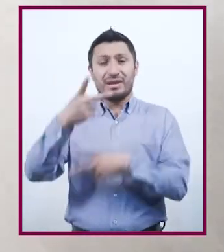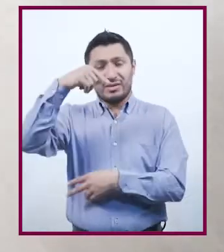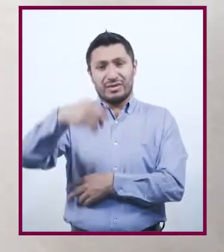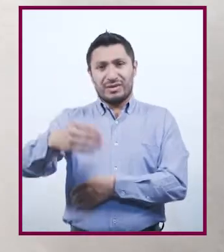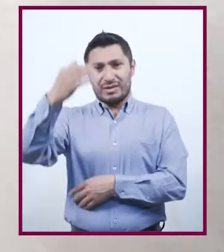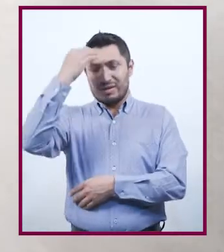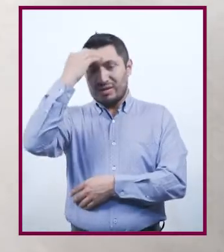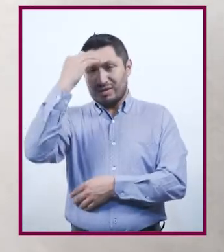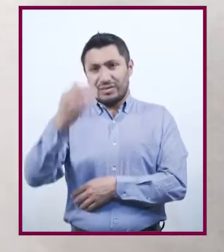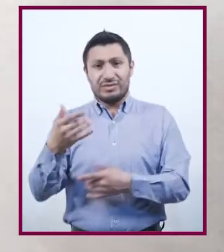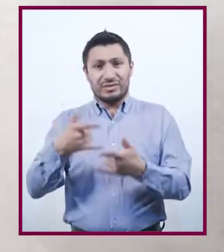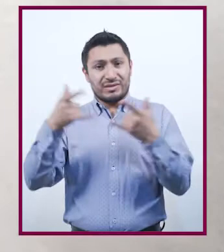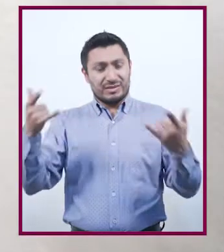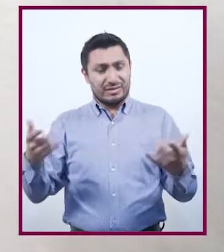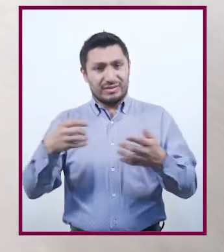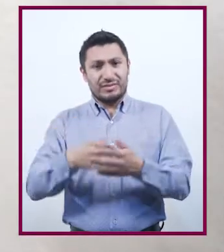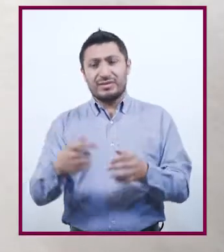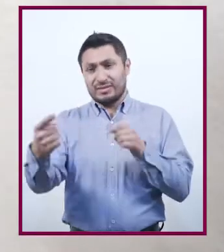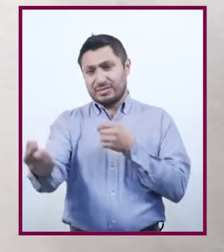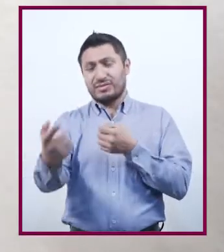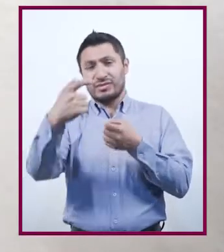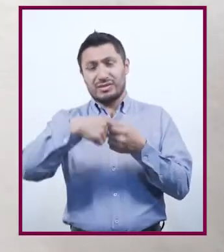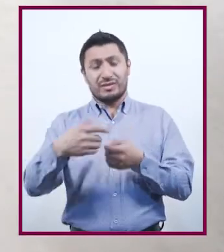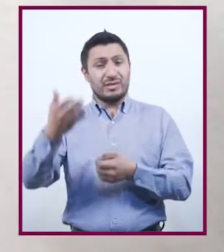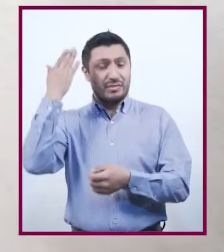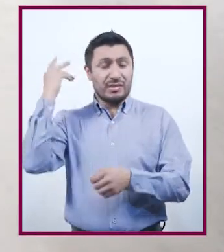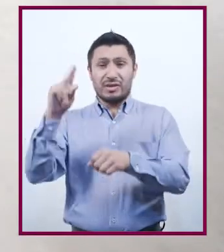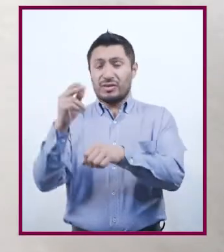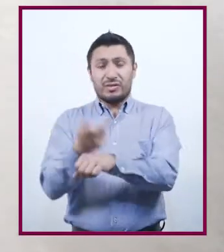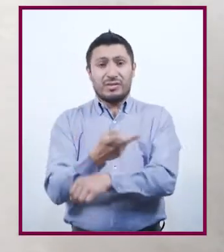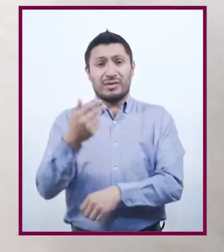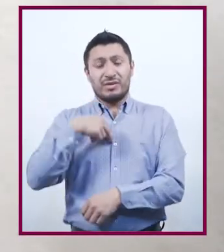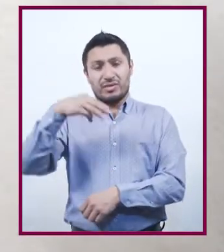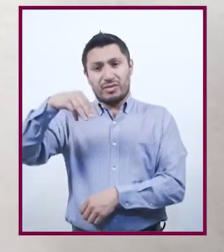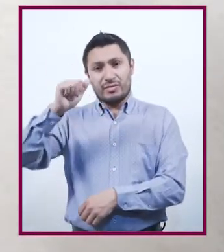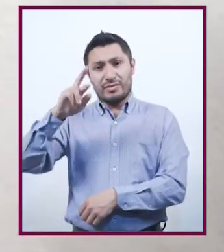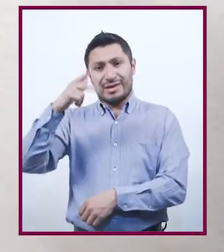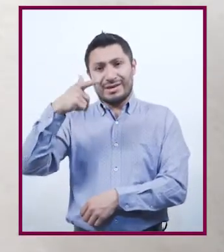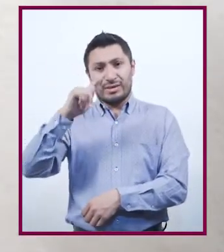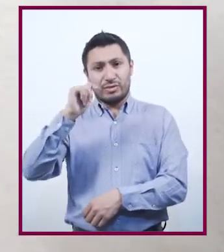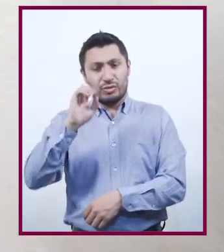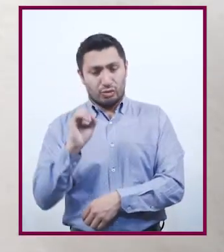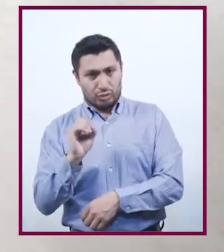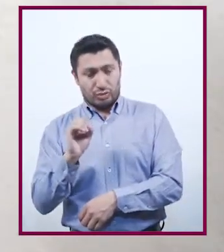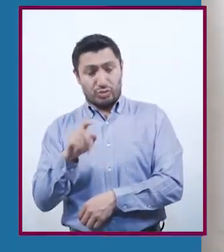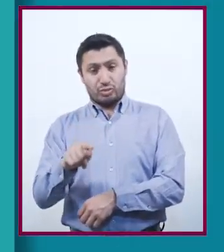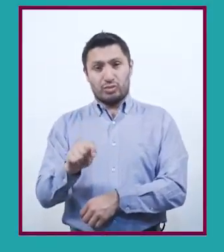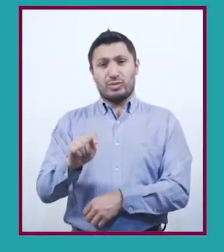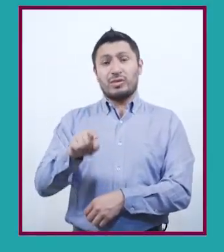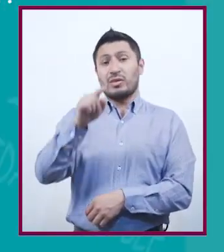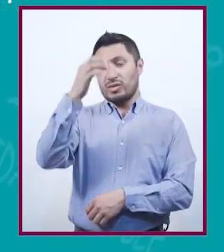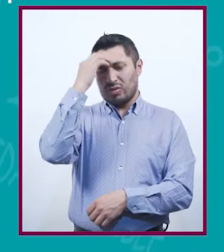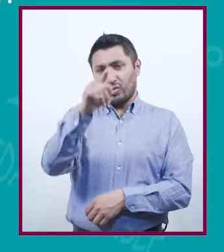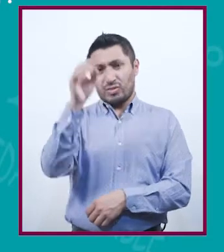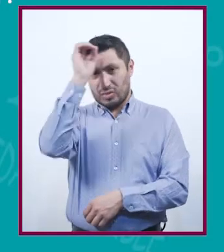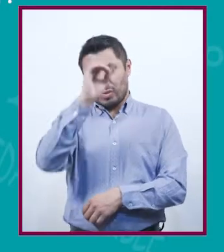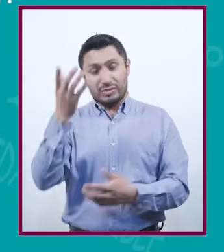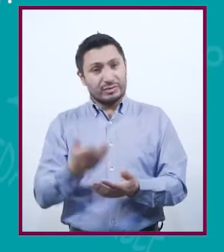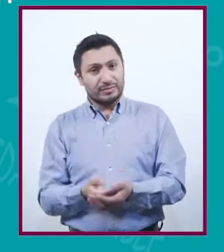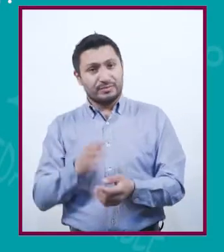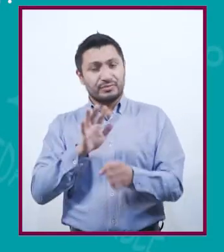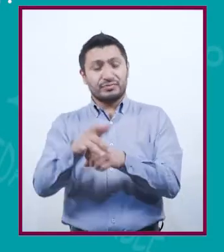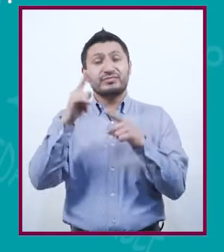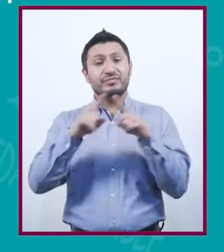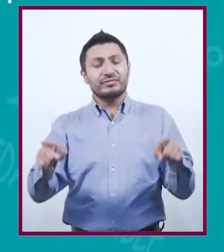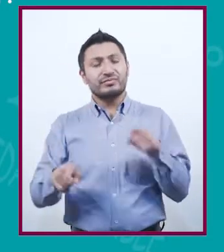pasado. Conéctate. Yo soy Margot Cortázar y quiero conocer tu opinión. ¿Te escuchamos? ¿Qué diferencias